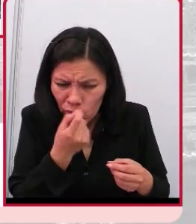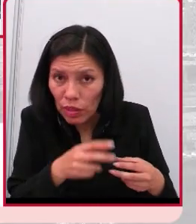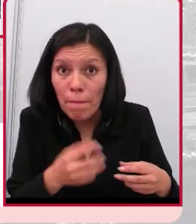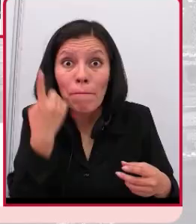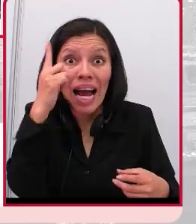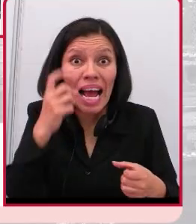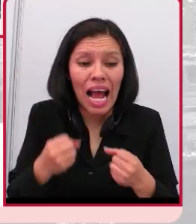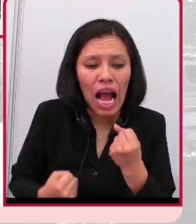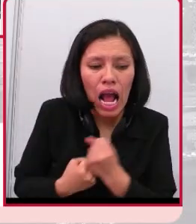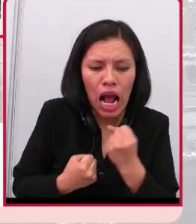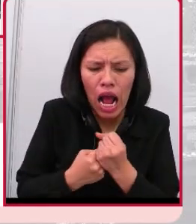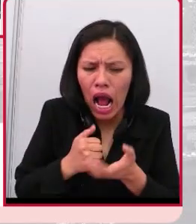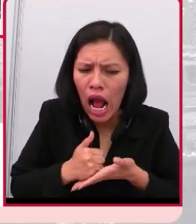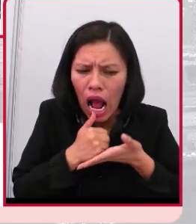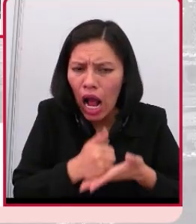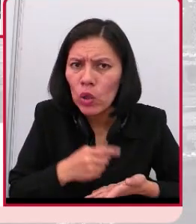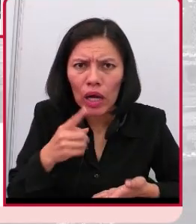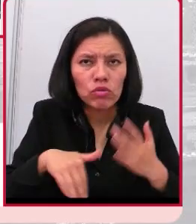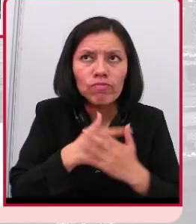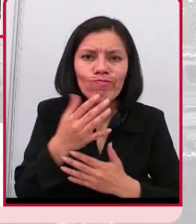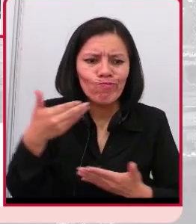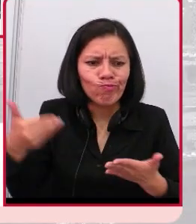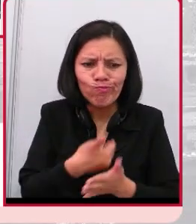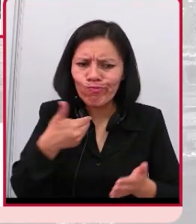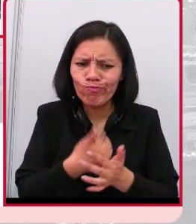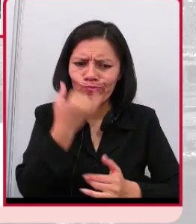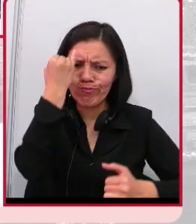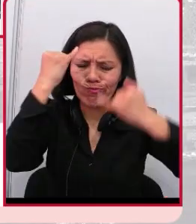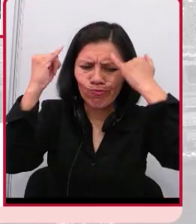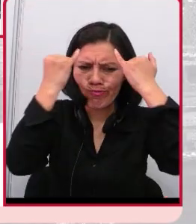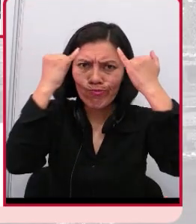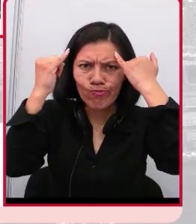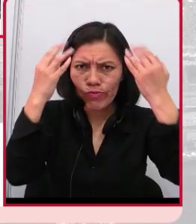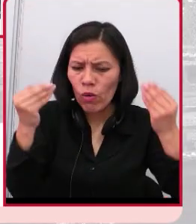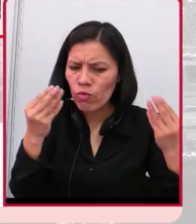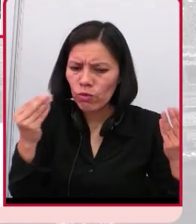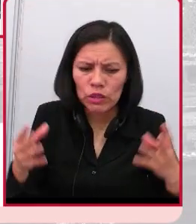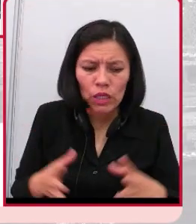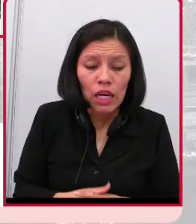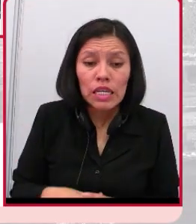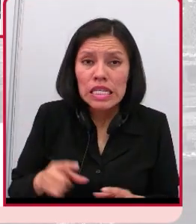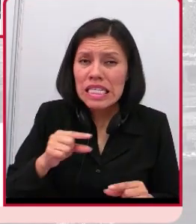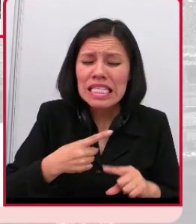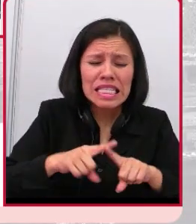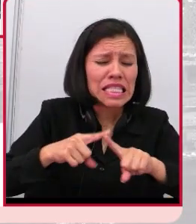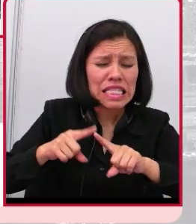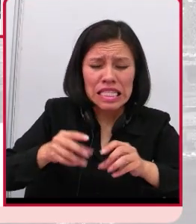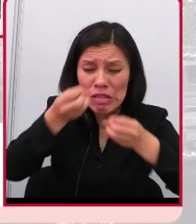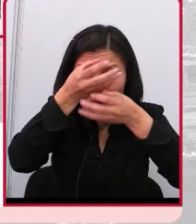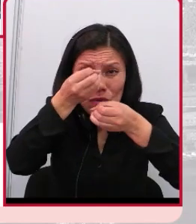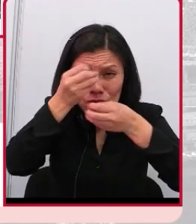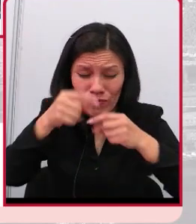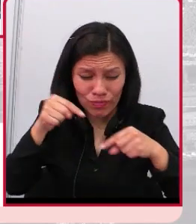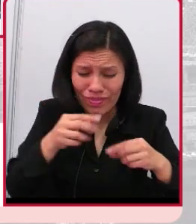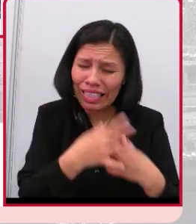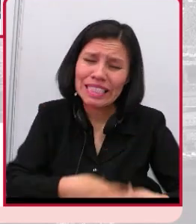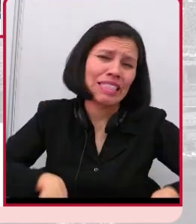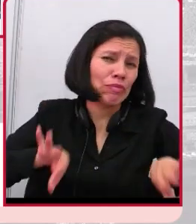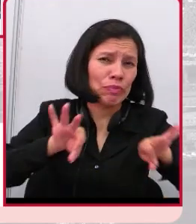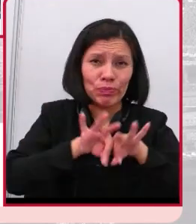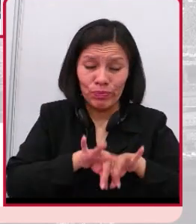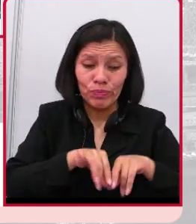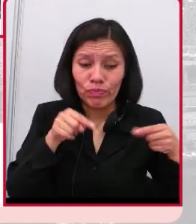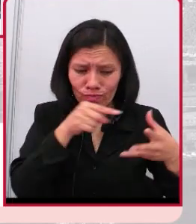Para ayudarnos a englobar todas las ideas, toda esta cantidad de información que es tan importante